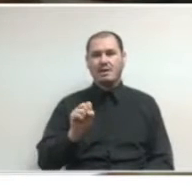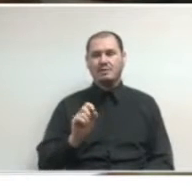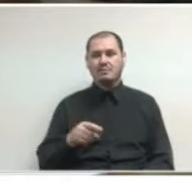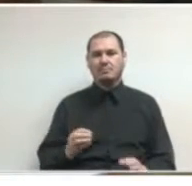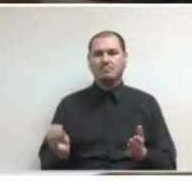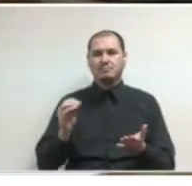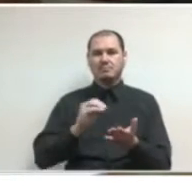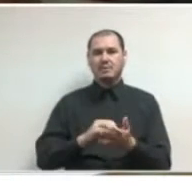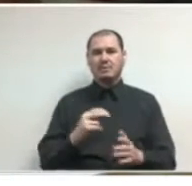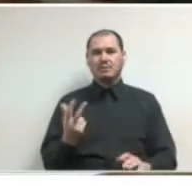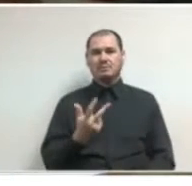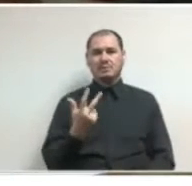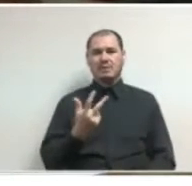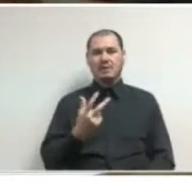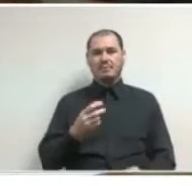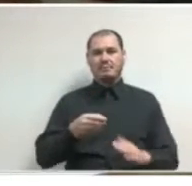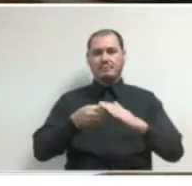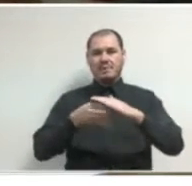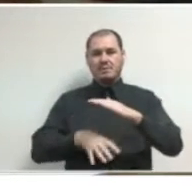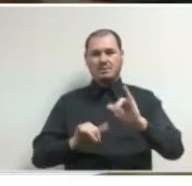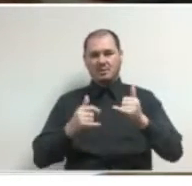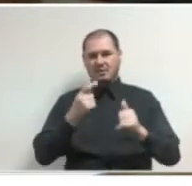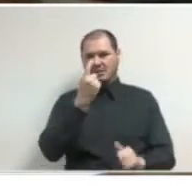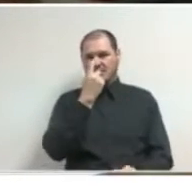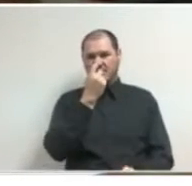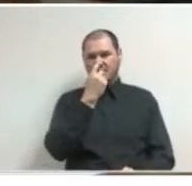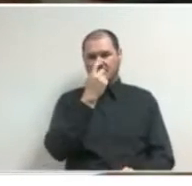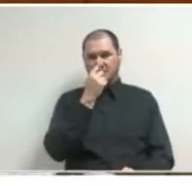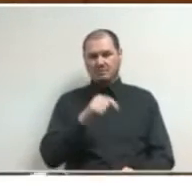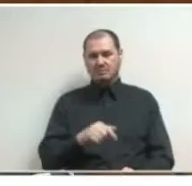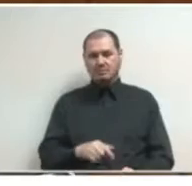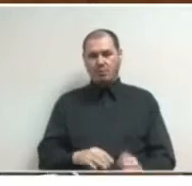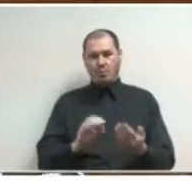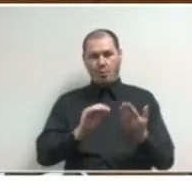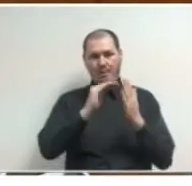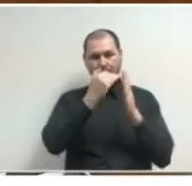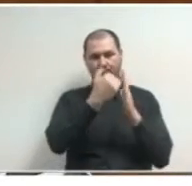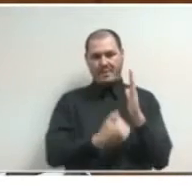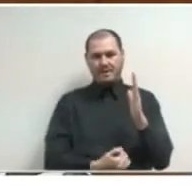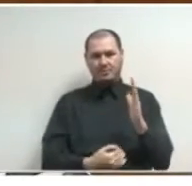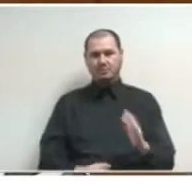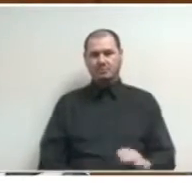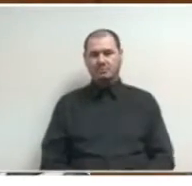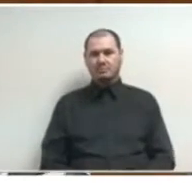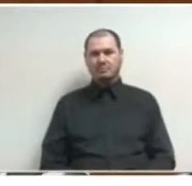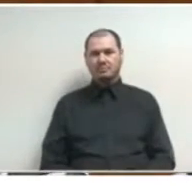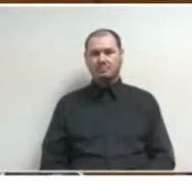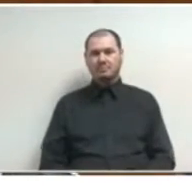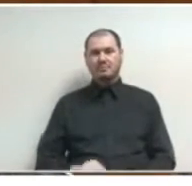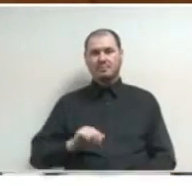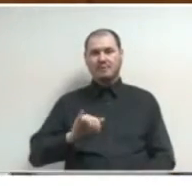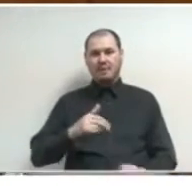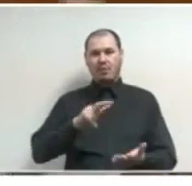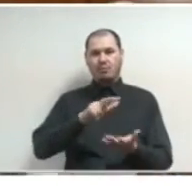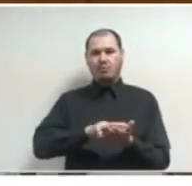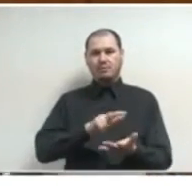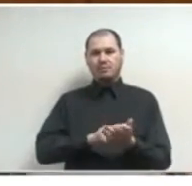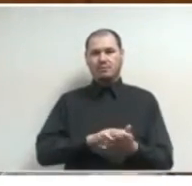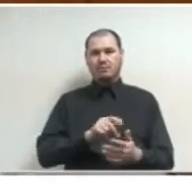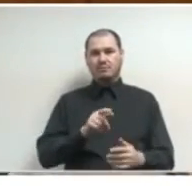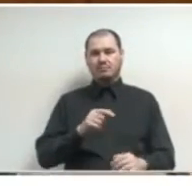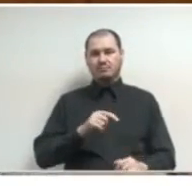tres ministros. Me pedí la sala penal, pero el ministro fuera o el chapama, mi cuatía, antecedente, ya hecho peja, ahí